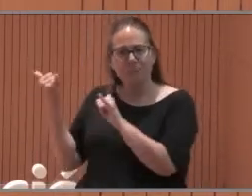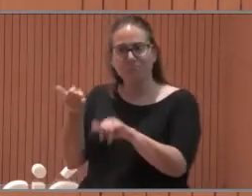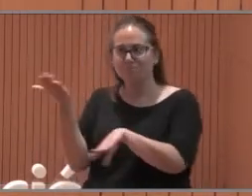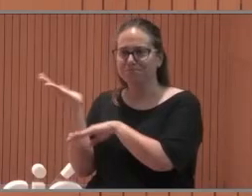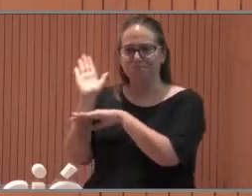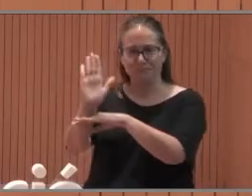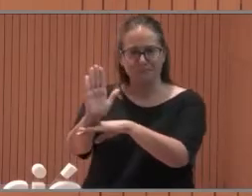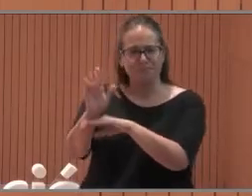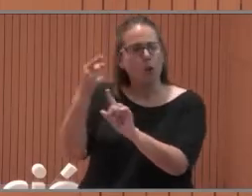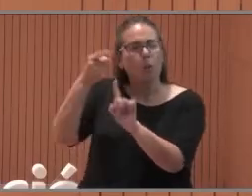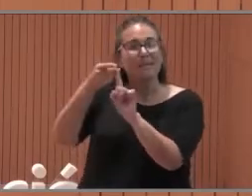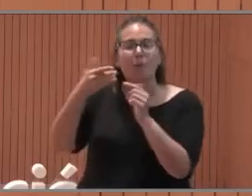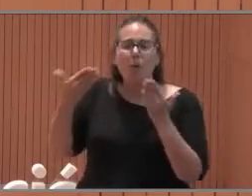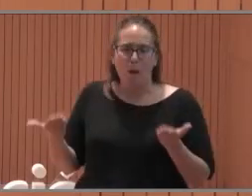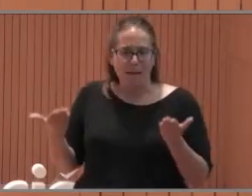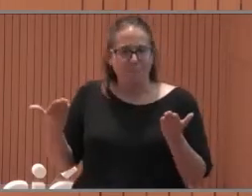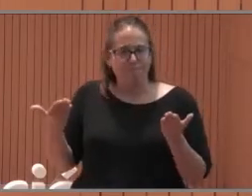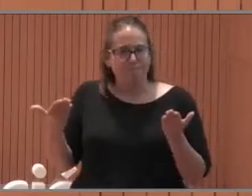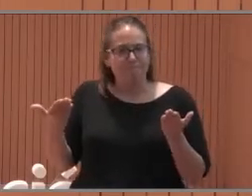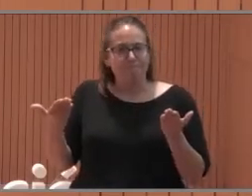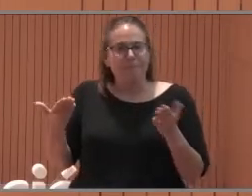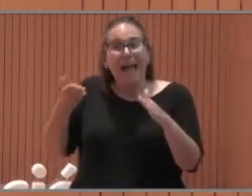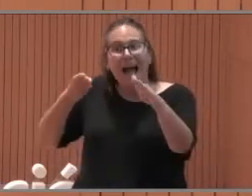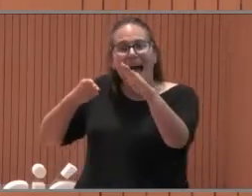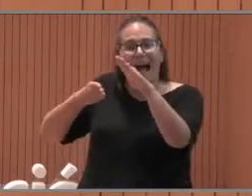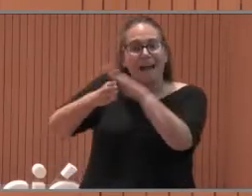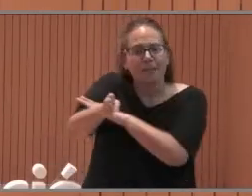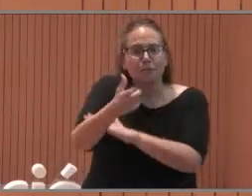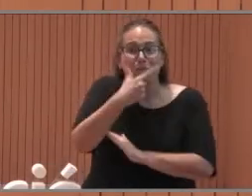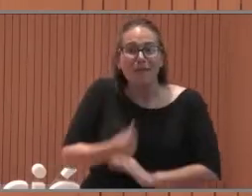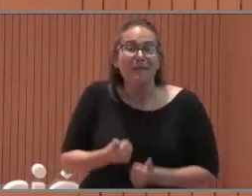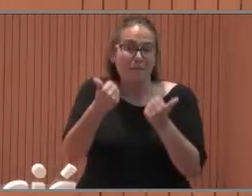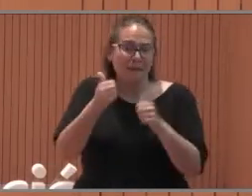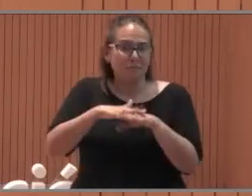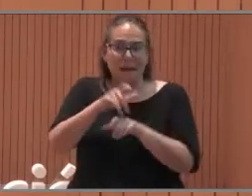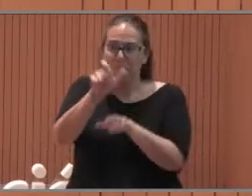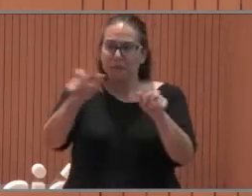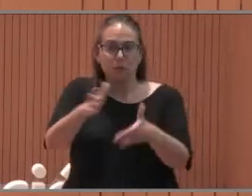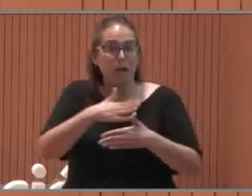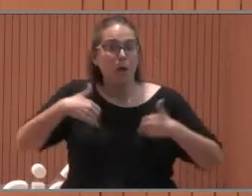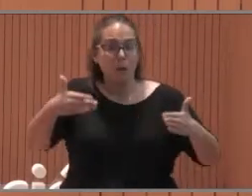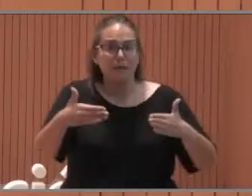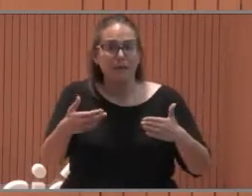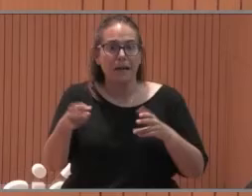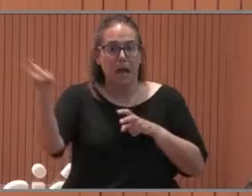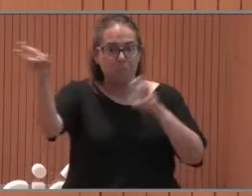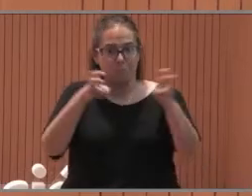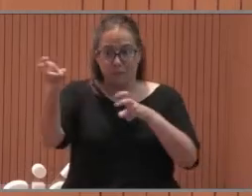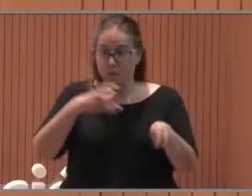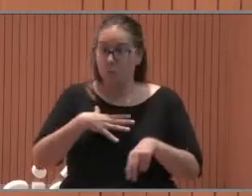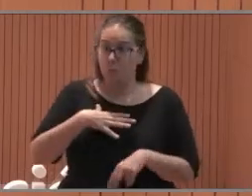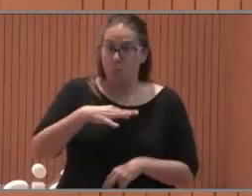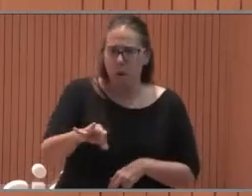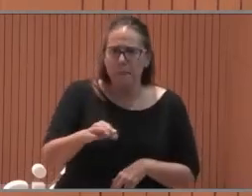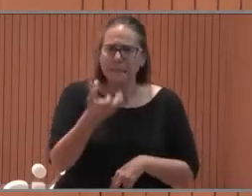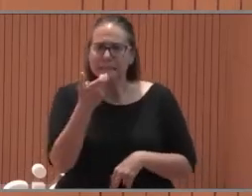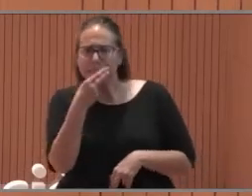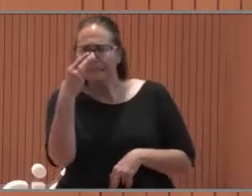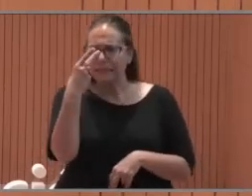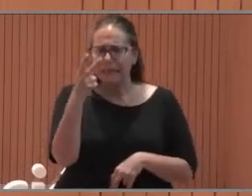para acercar más o facilitar el acceso a todas las personas que en un momento dado pues, pudieran tener